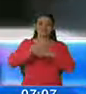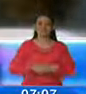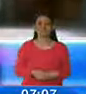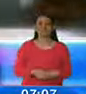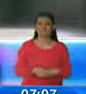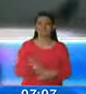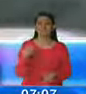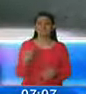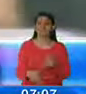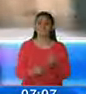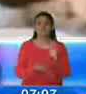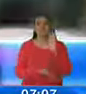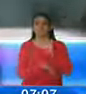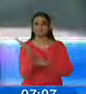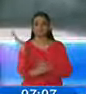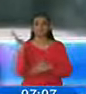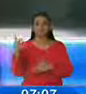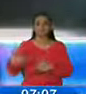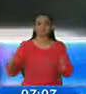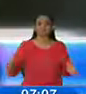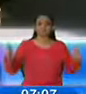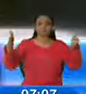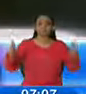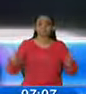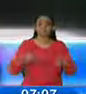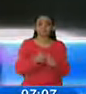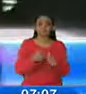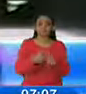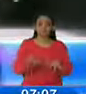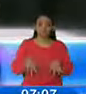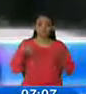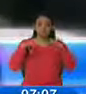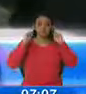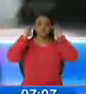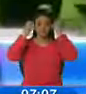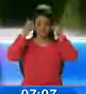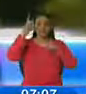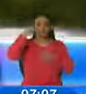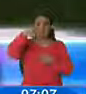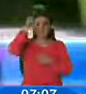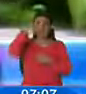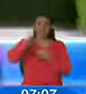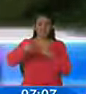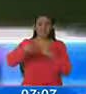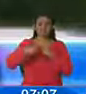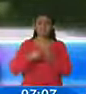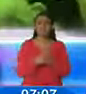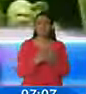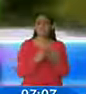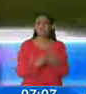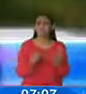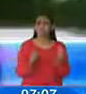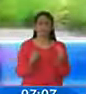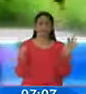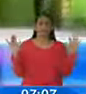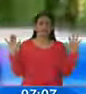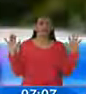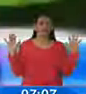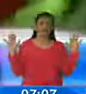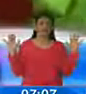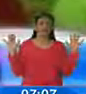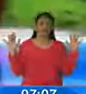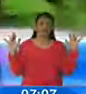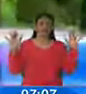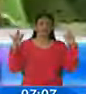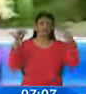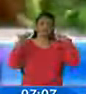Más tarde se dirigió hasta la sede ubicada a la altura de la tribuna de los Chiris en el norte de Quito, donde le esperaban cientos de militantes.